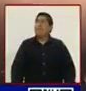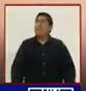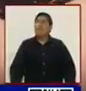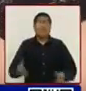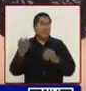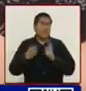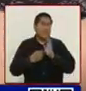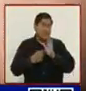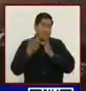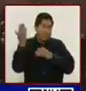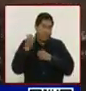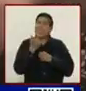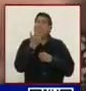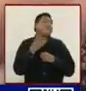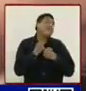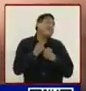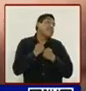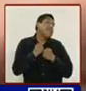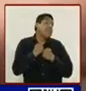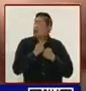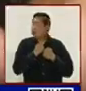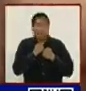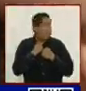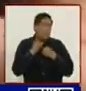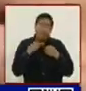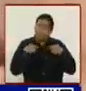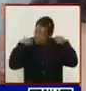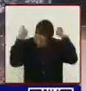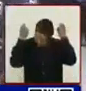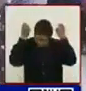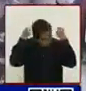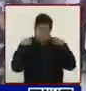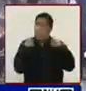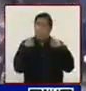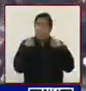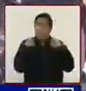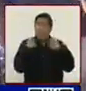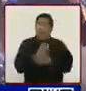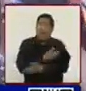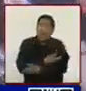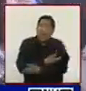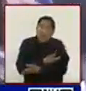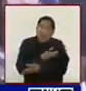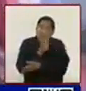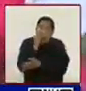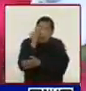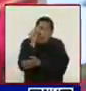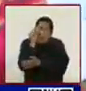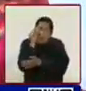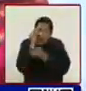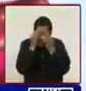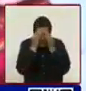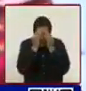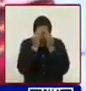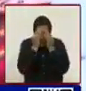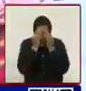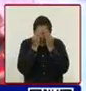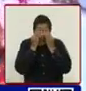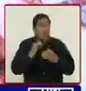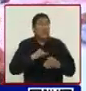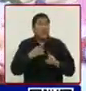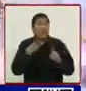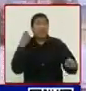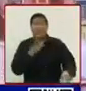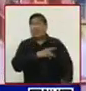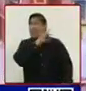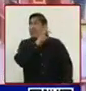Mira, te quiero mostrar algo. A ver, ¿qué es? ¿Una mantita? No. Es un bebé, pero miniatura. He venido desde Chile y voy